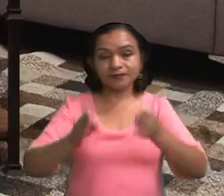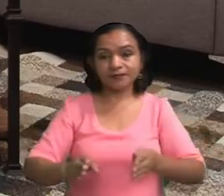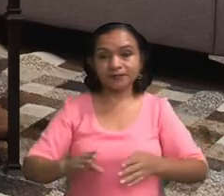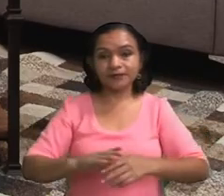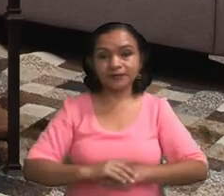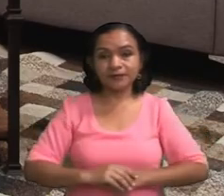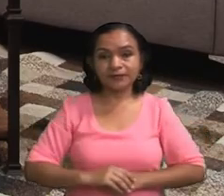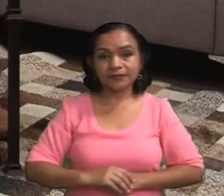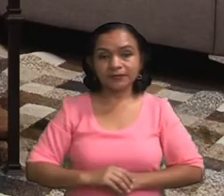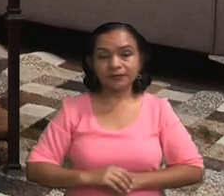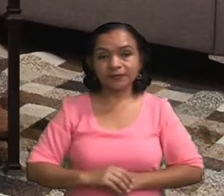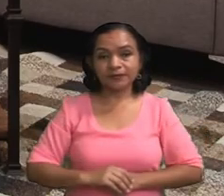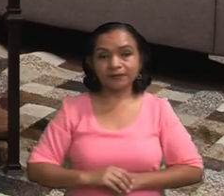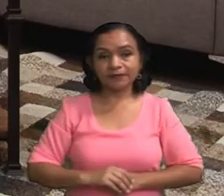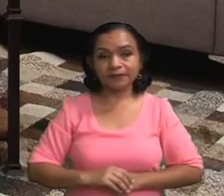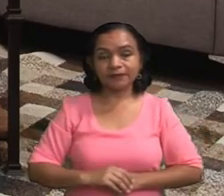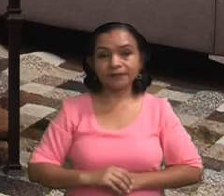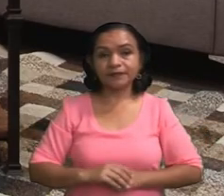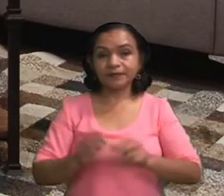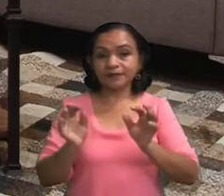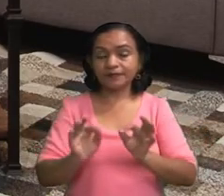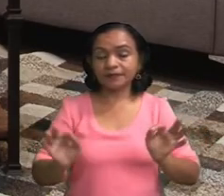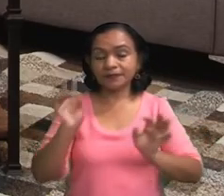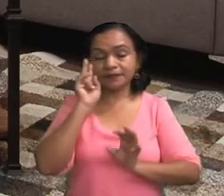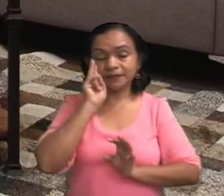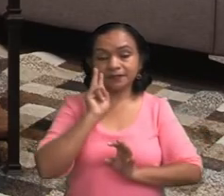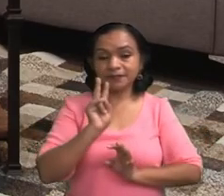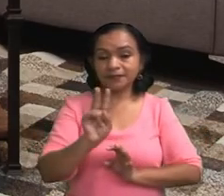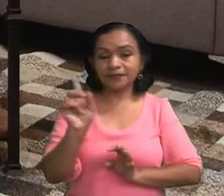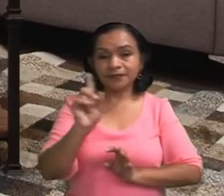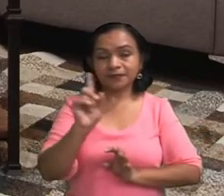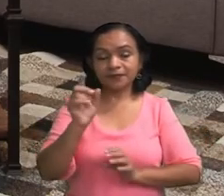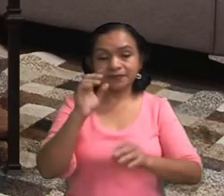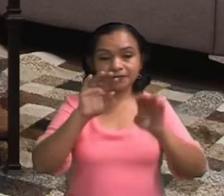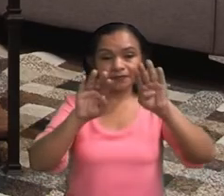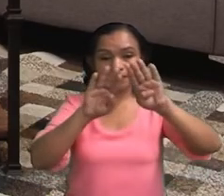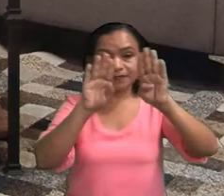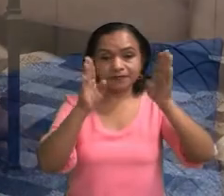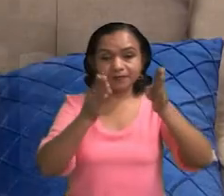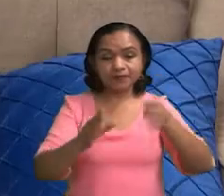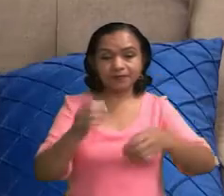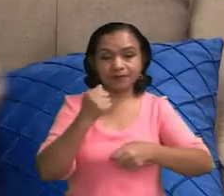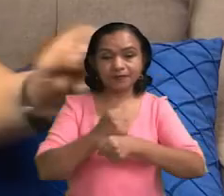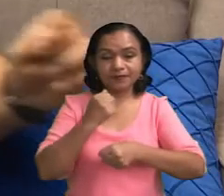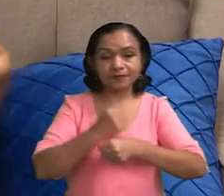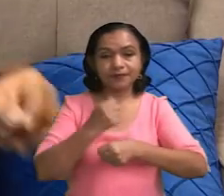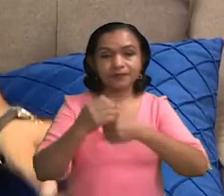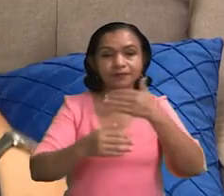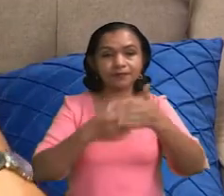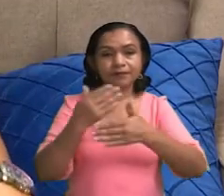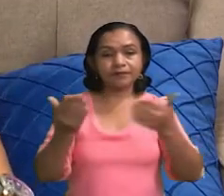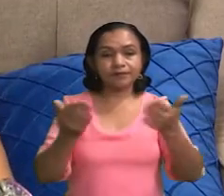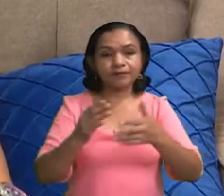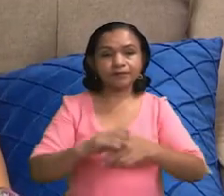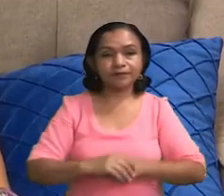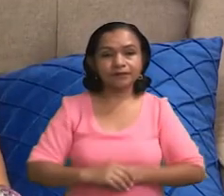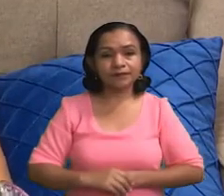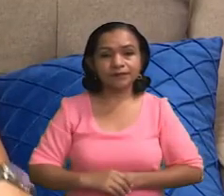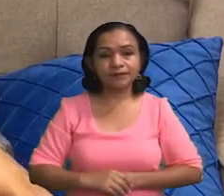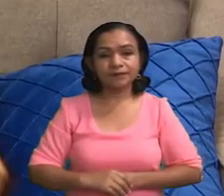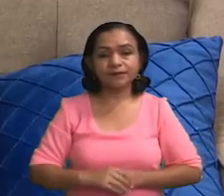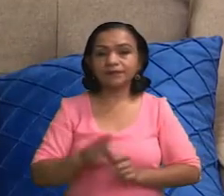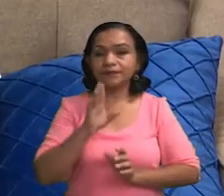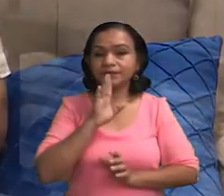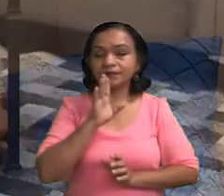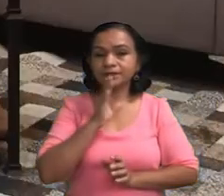proceso vital, porque muchas veces está invisibilizado el trabajo de la mujer, su aporte para este proceso, en entender sus comentarios a partir de